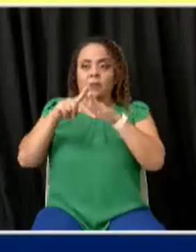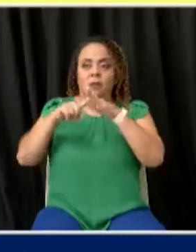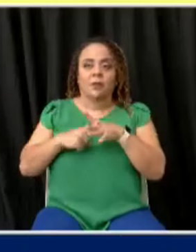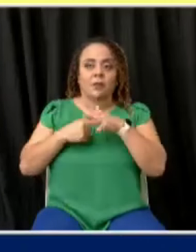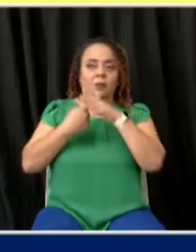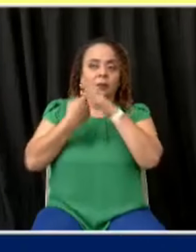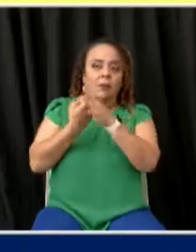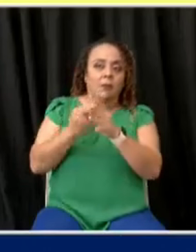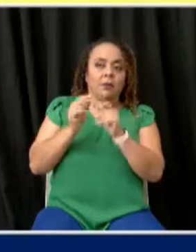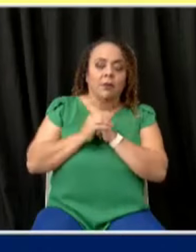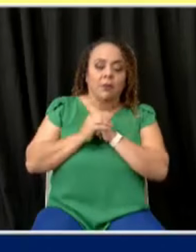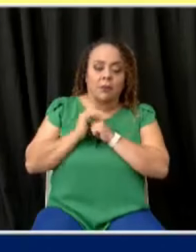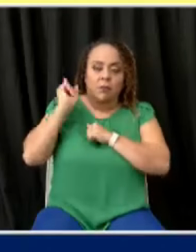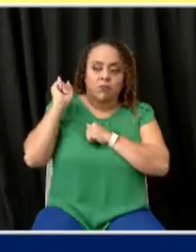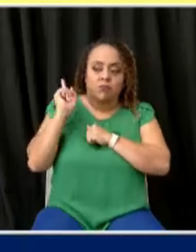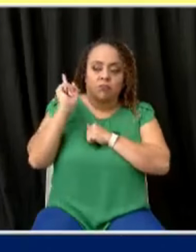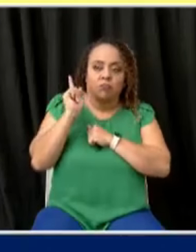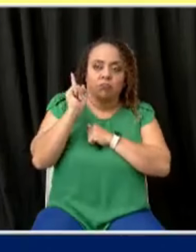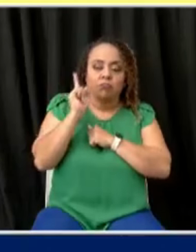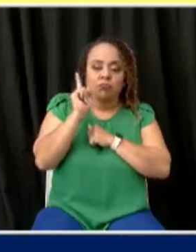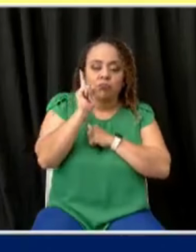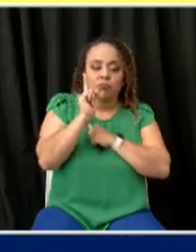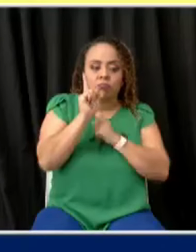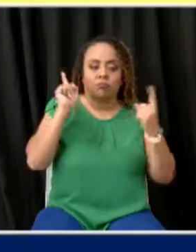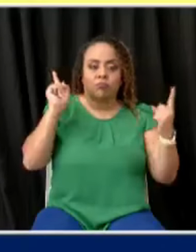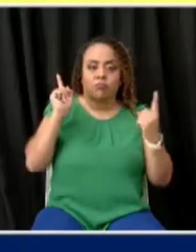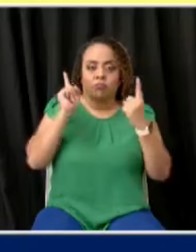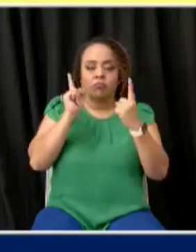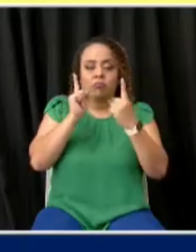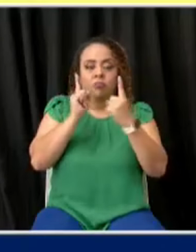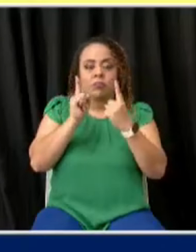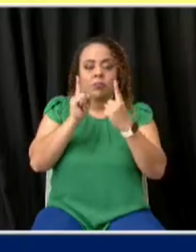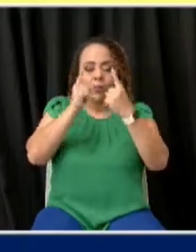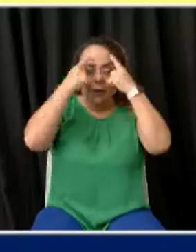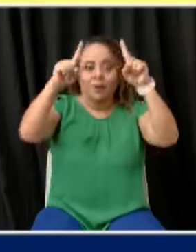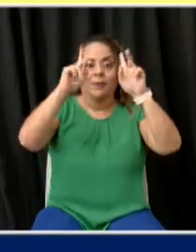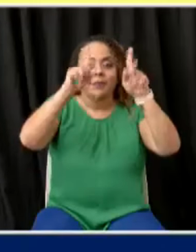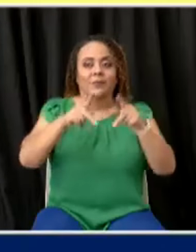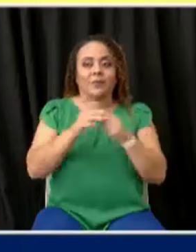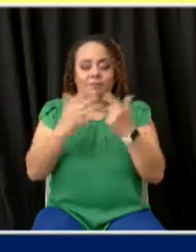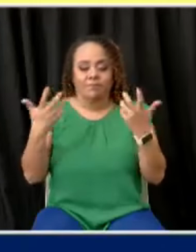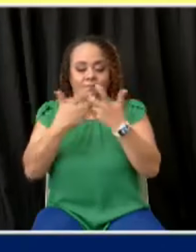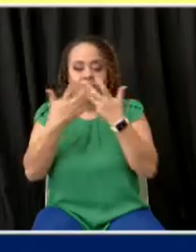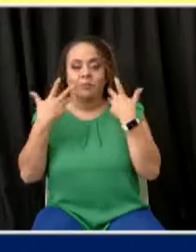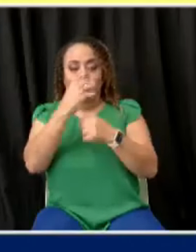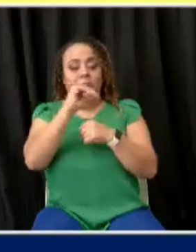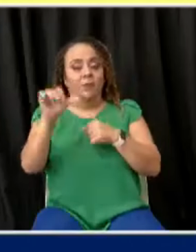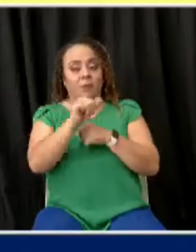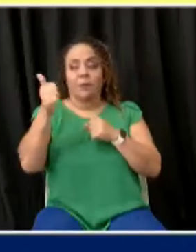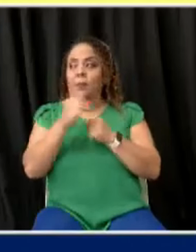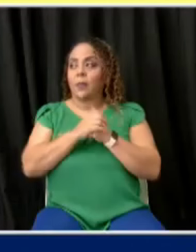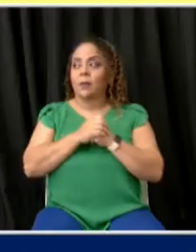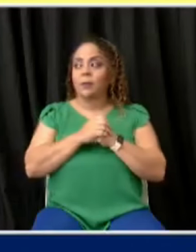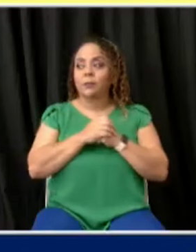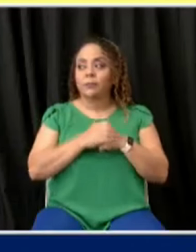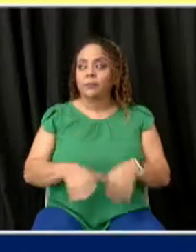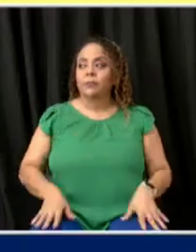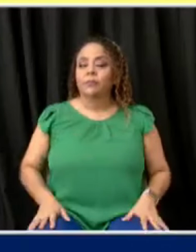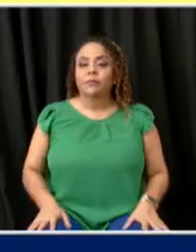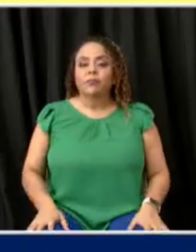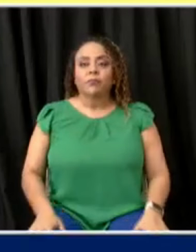a acercarse más a una persona aclimatada a full. Y la otra es